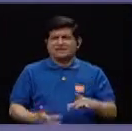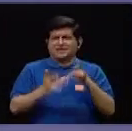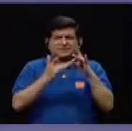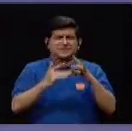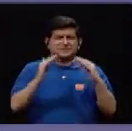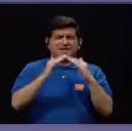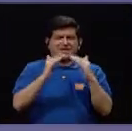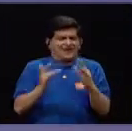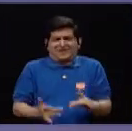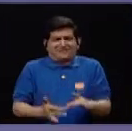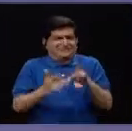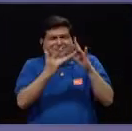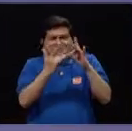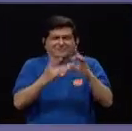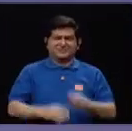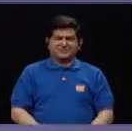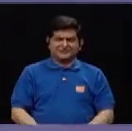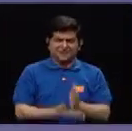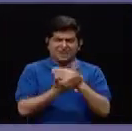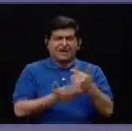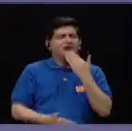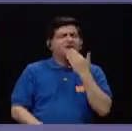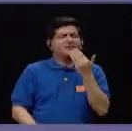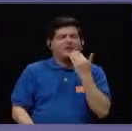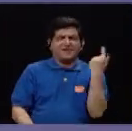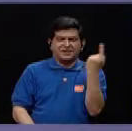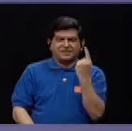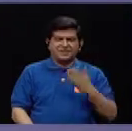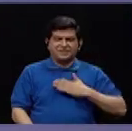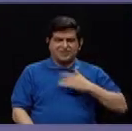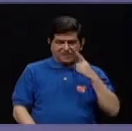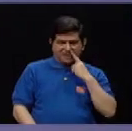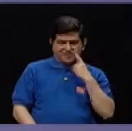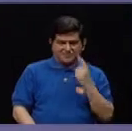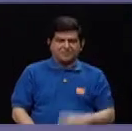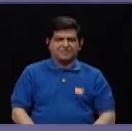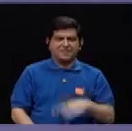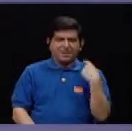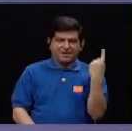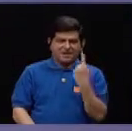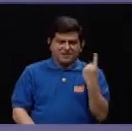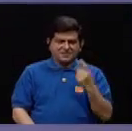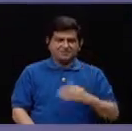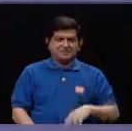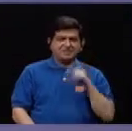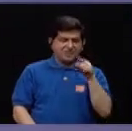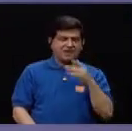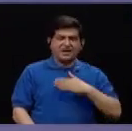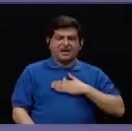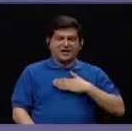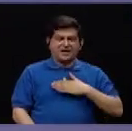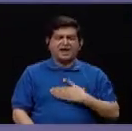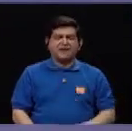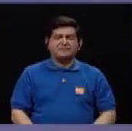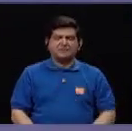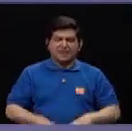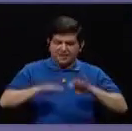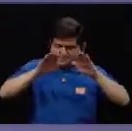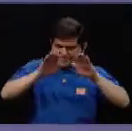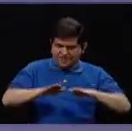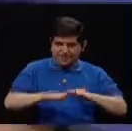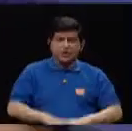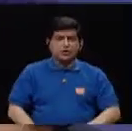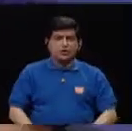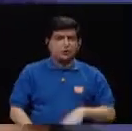en una claro. casa muy particular, y algo que agradeceré eternamente a mi padre es que siempre me tenía los pies en el suelo. Me imagino